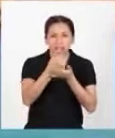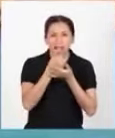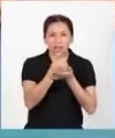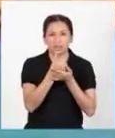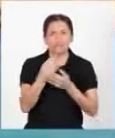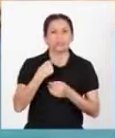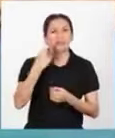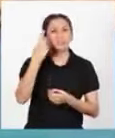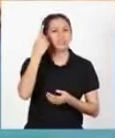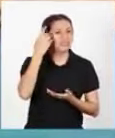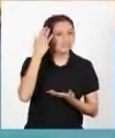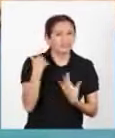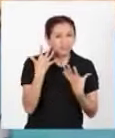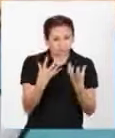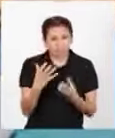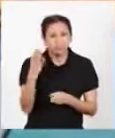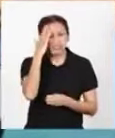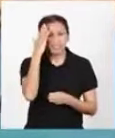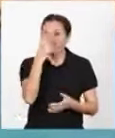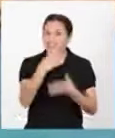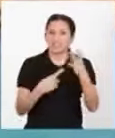qué necesitamos en la mochila.